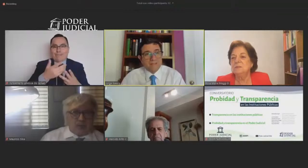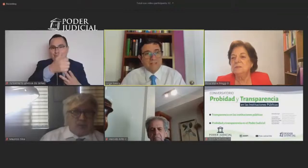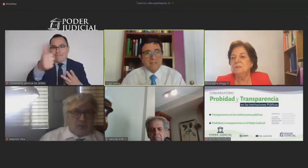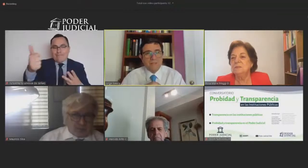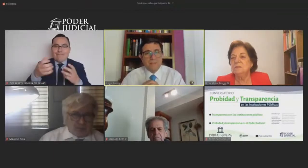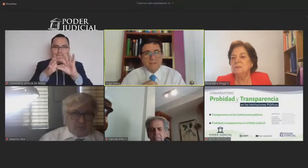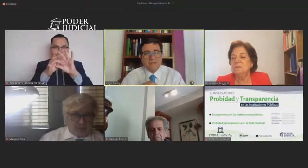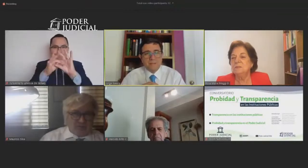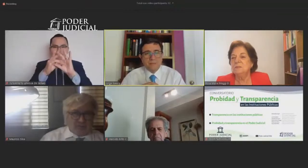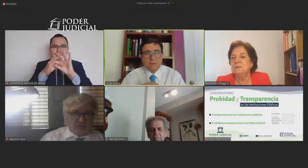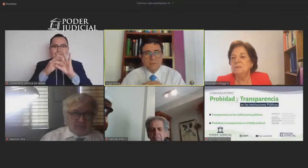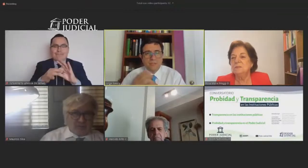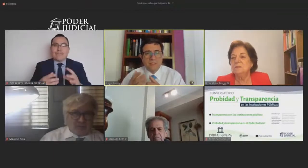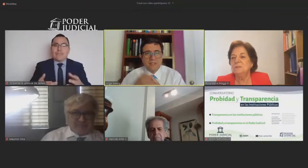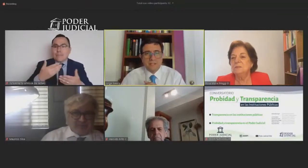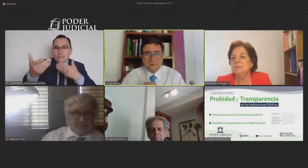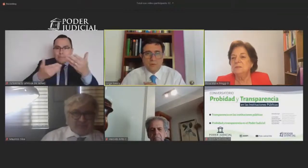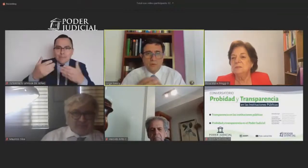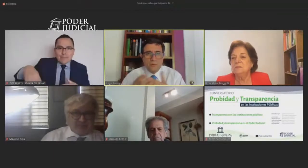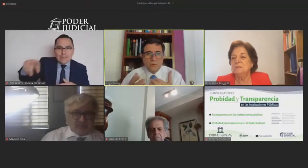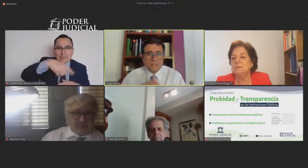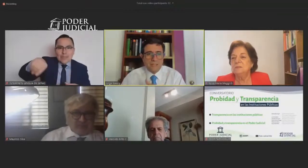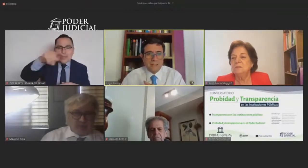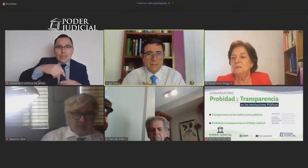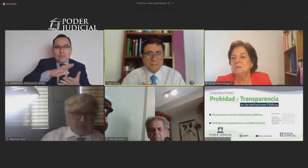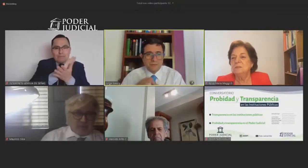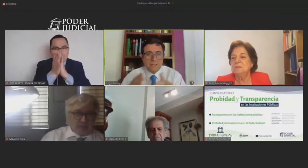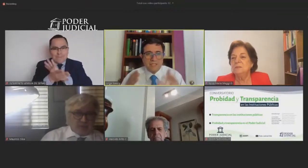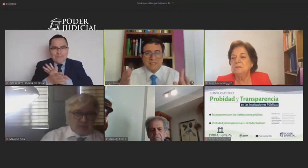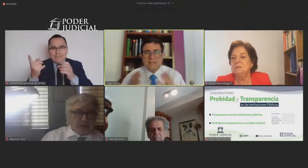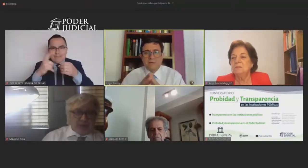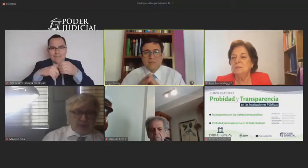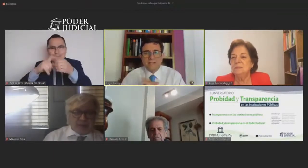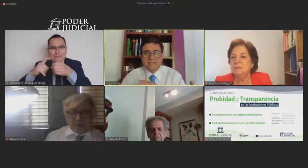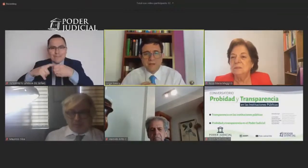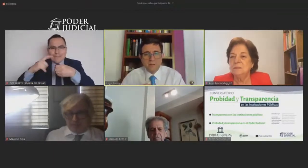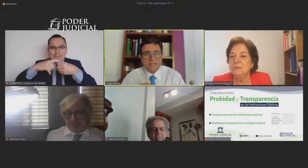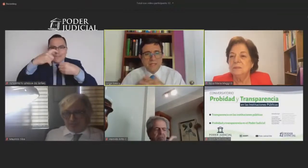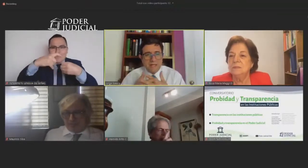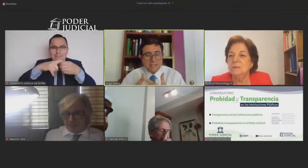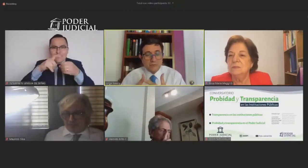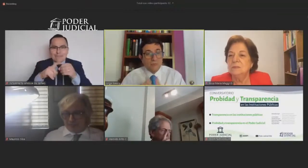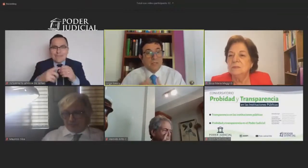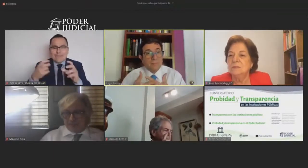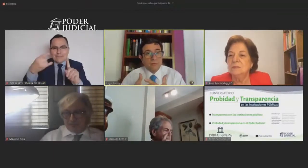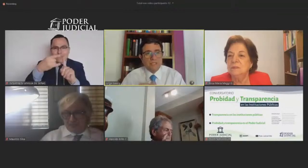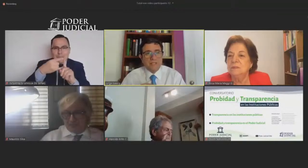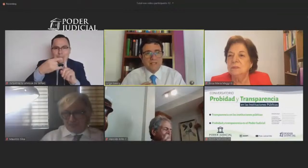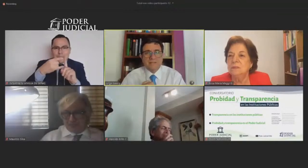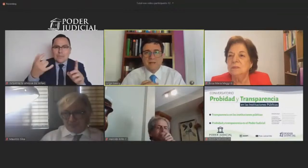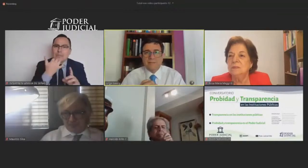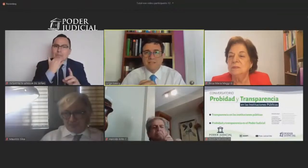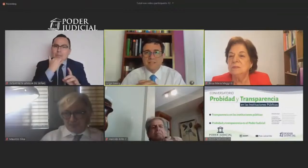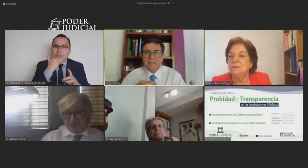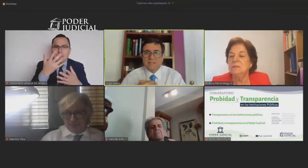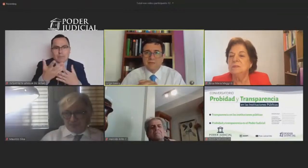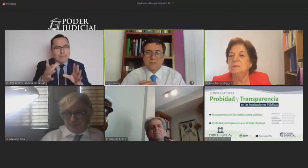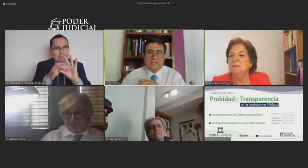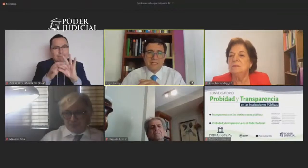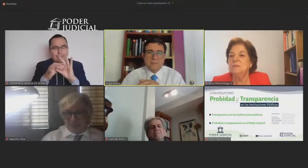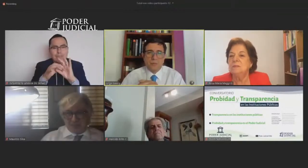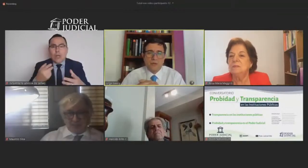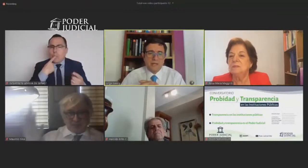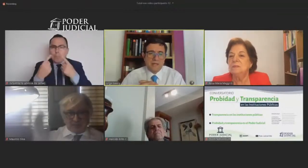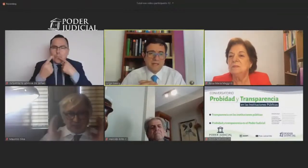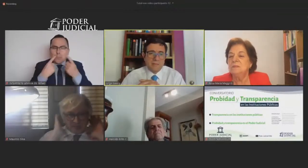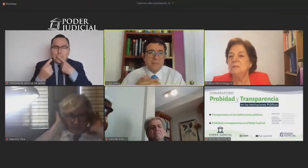Queremos agradecer también la participación de todos las personas que se han conectado. Han hecho muchas preguntas, desgraciadamente, en razón